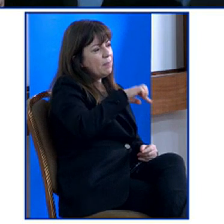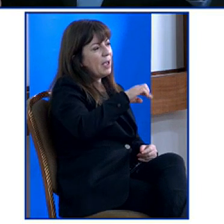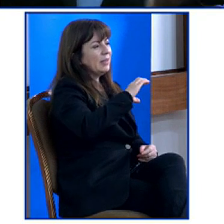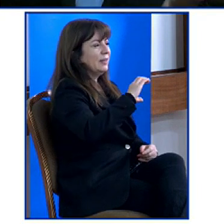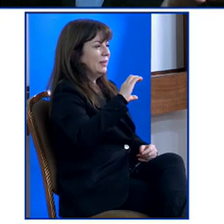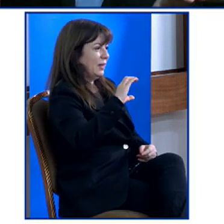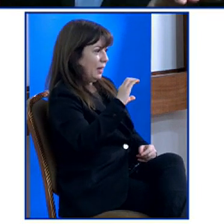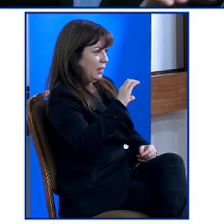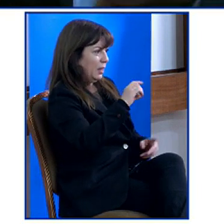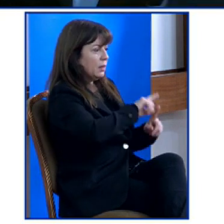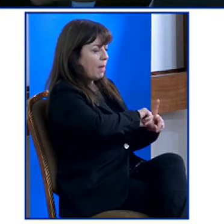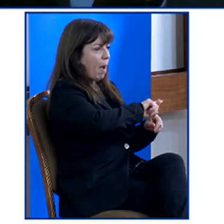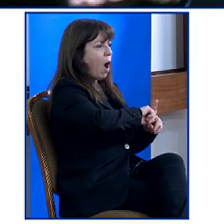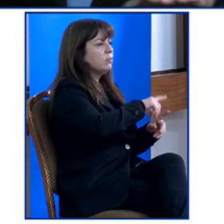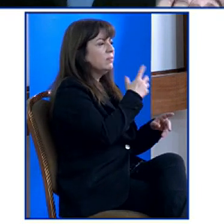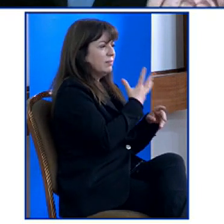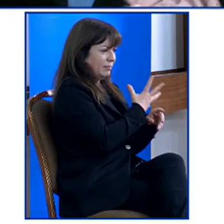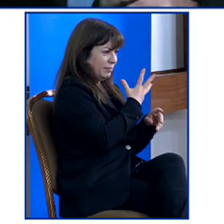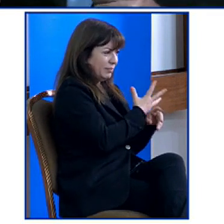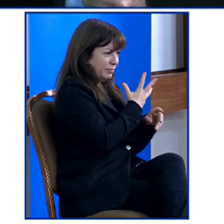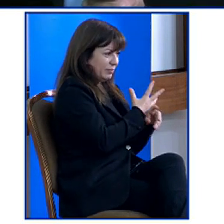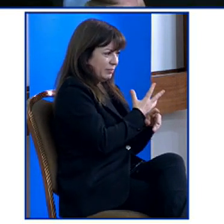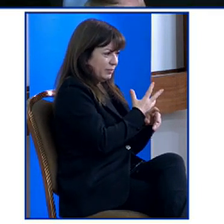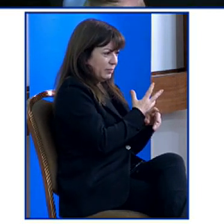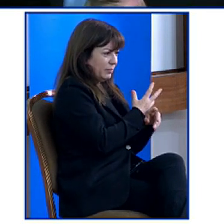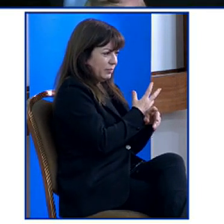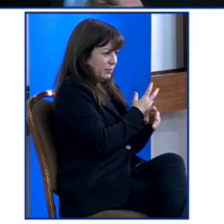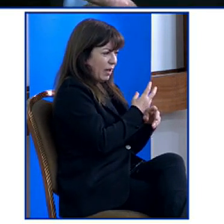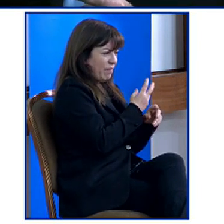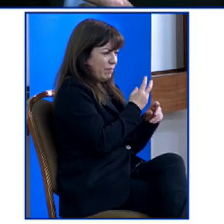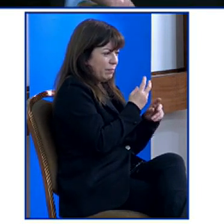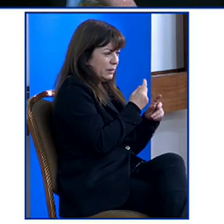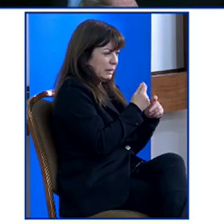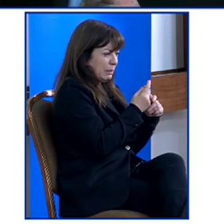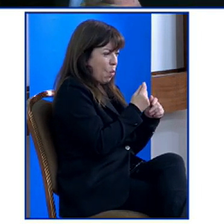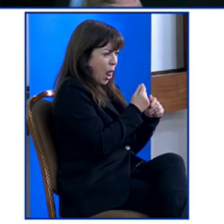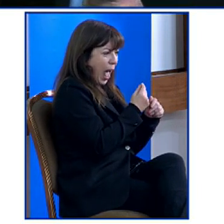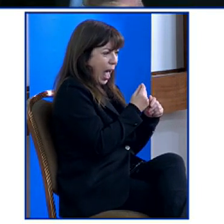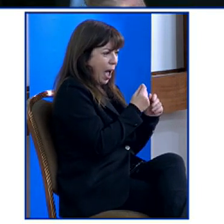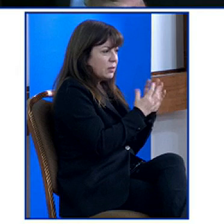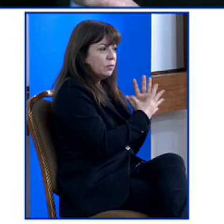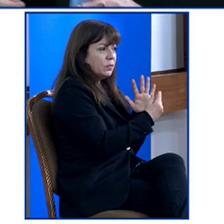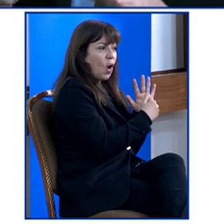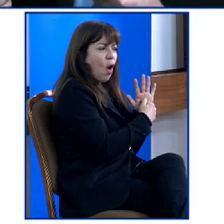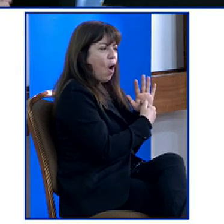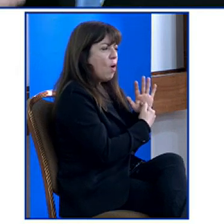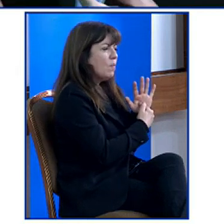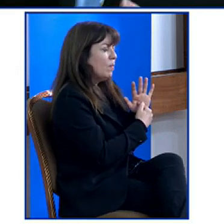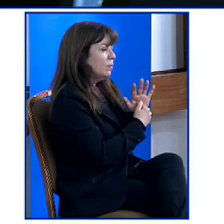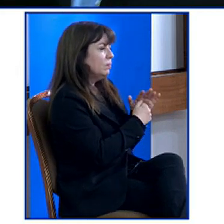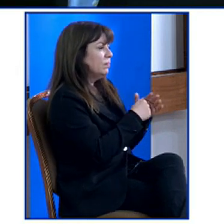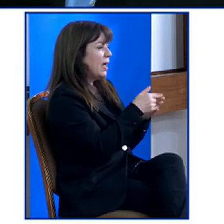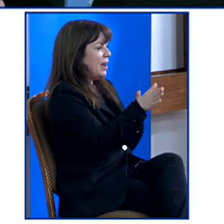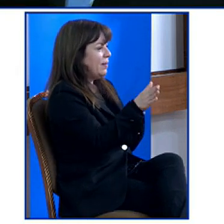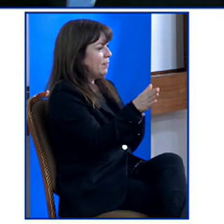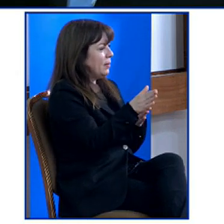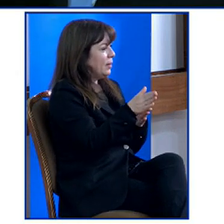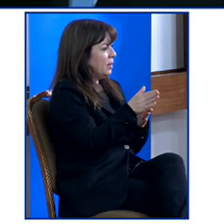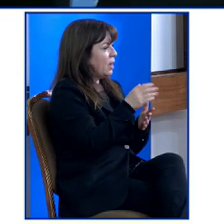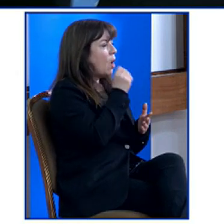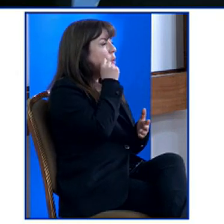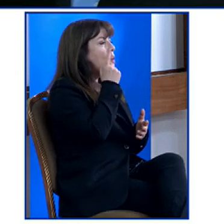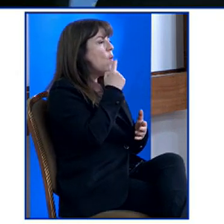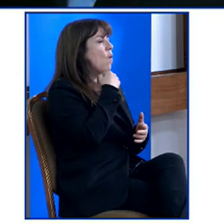de temperatura simuladas en las cuales se elimina cuál